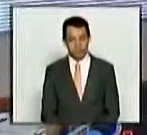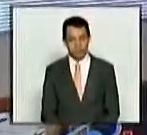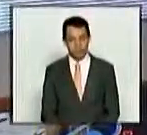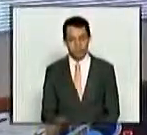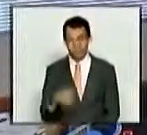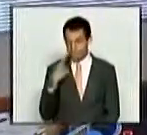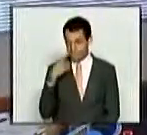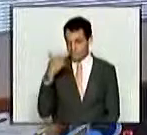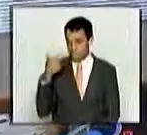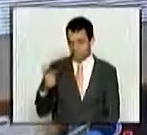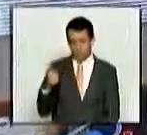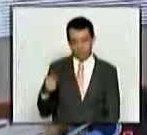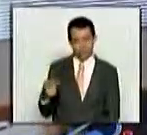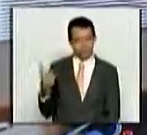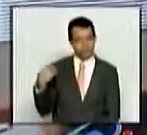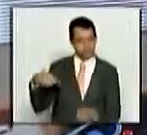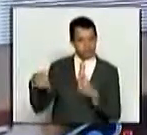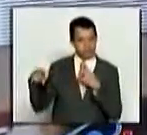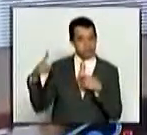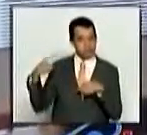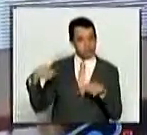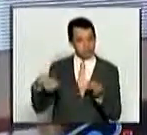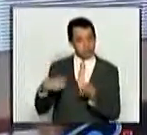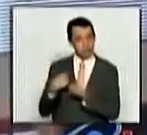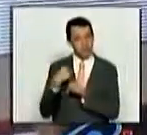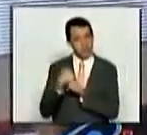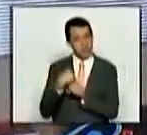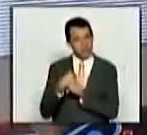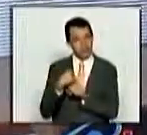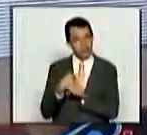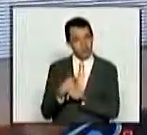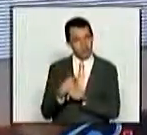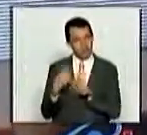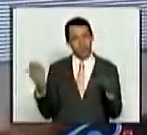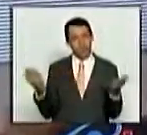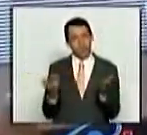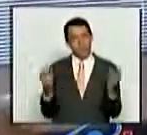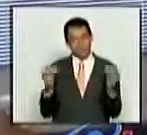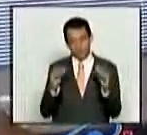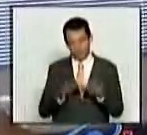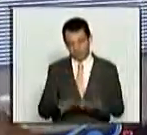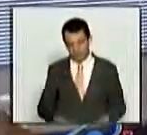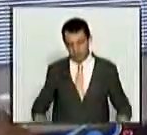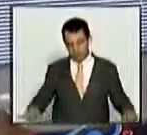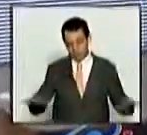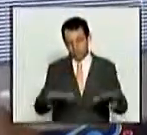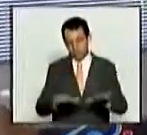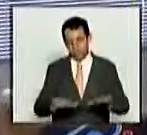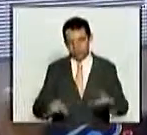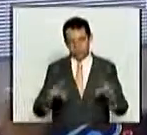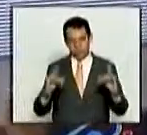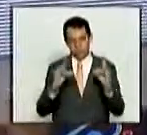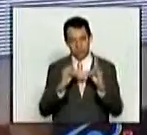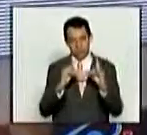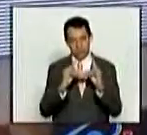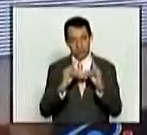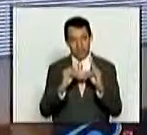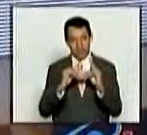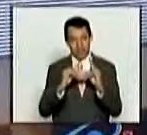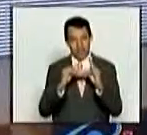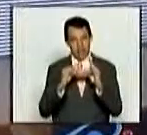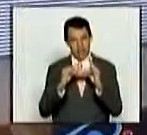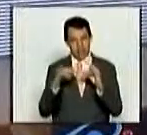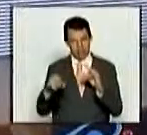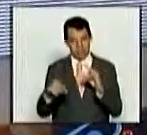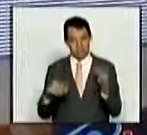Bueno, en algunos programas hemos visto que hemos trabajado en el suelo, ¿sí? Esta vez vamos a trabajar en camilla, vamos a mostrar unas manipulaciones que se pueden